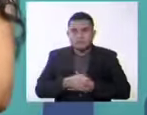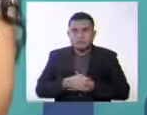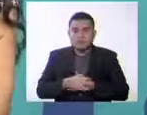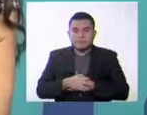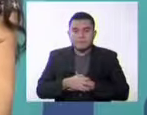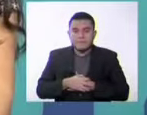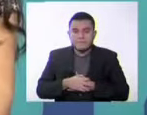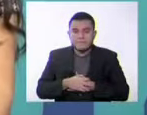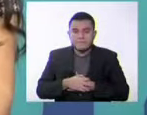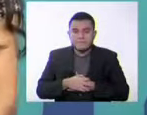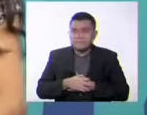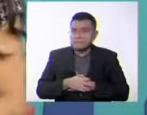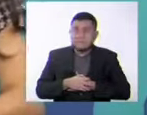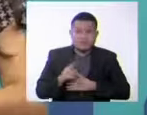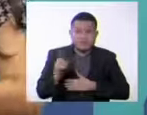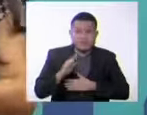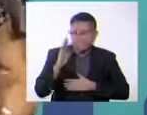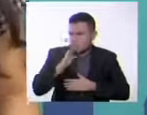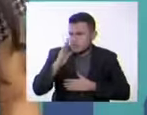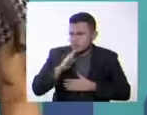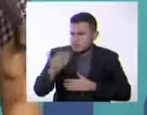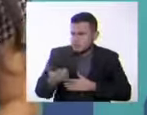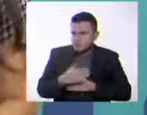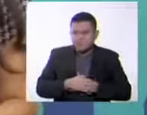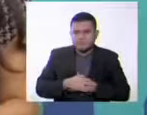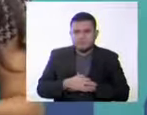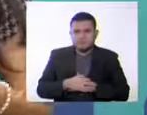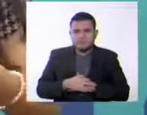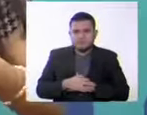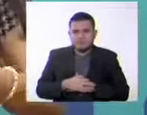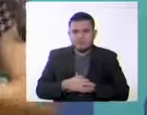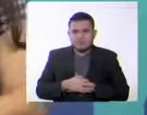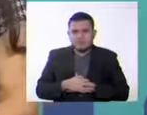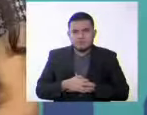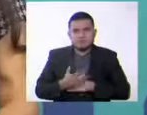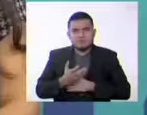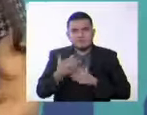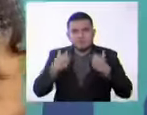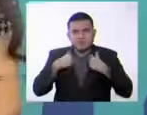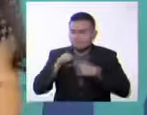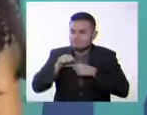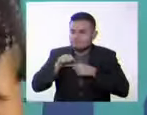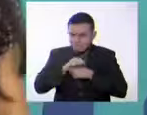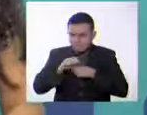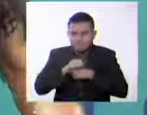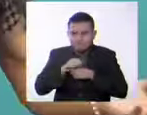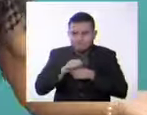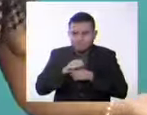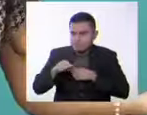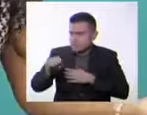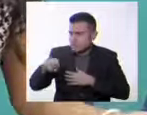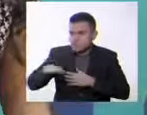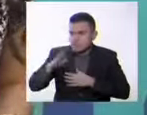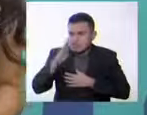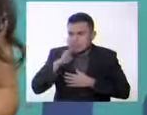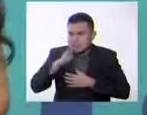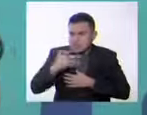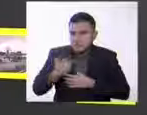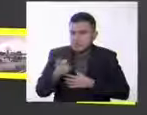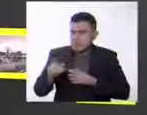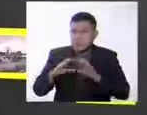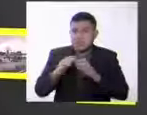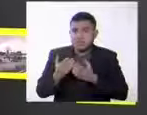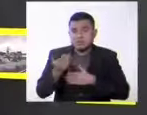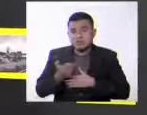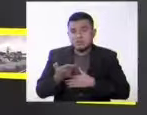de pues no contaminar, reforestar, tener una práctica, digamos, para echar la basura, todo ese tipo de cosas. O las formas